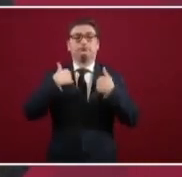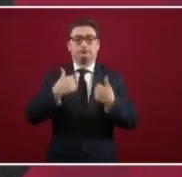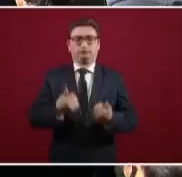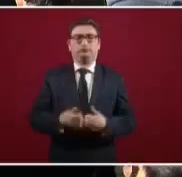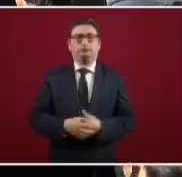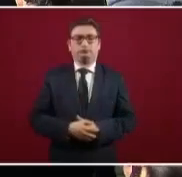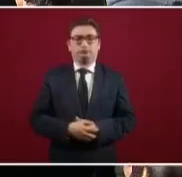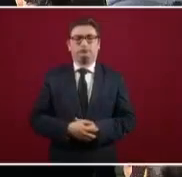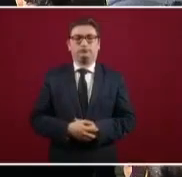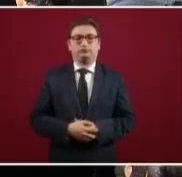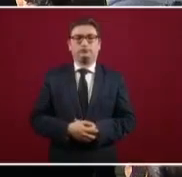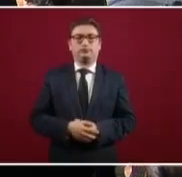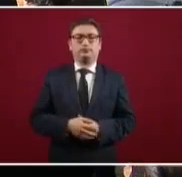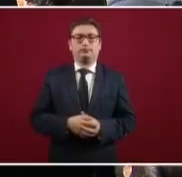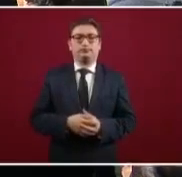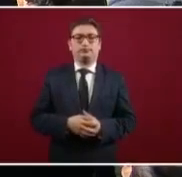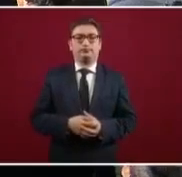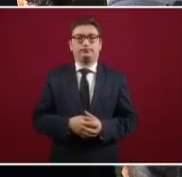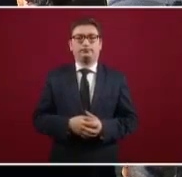d